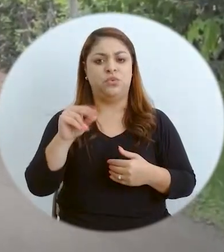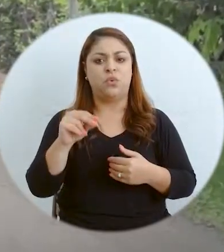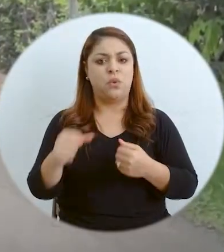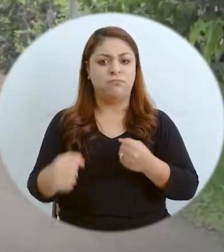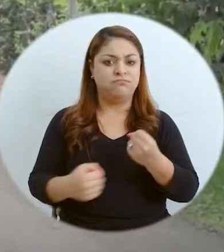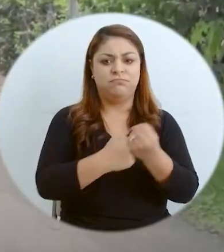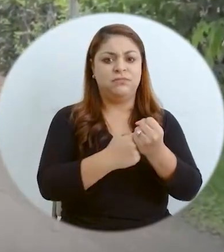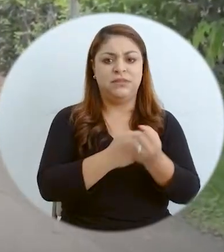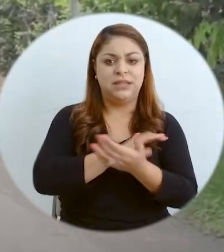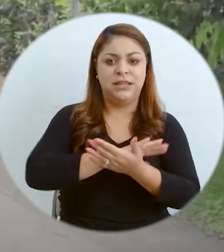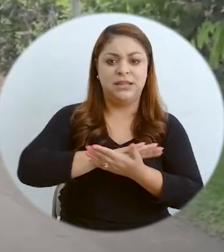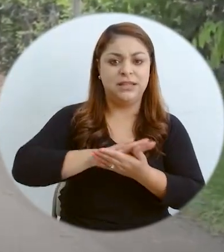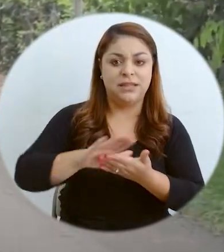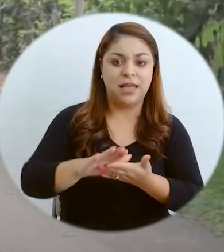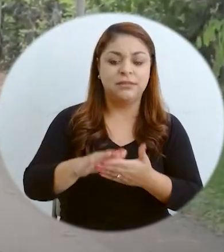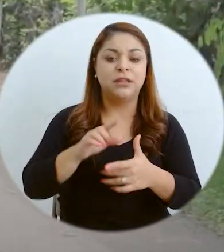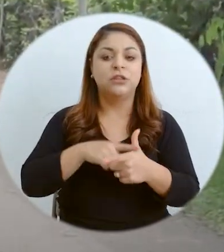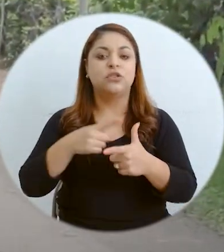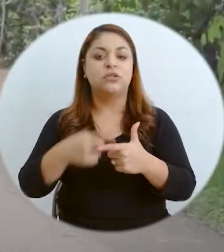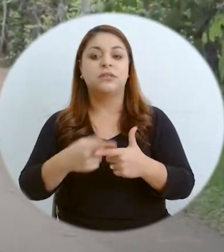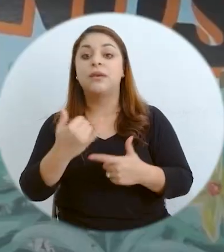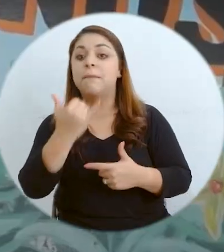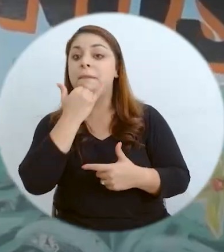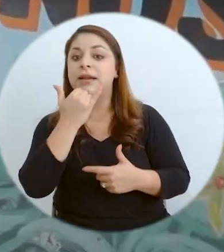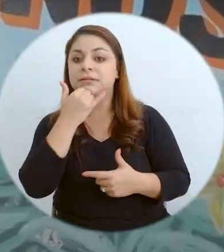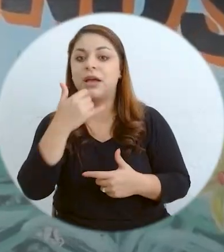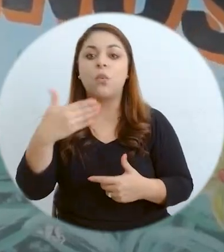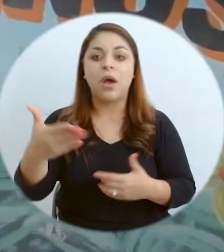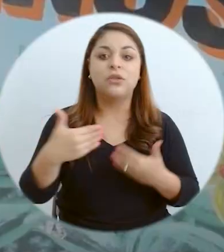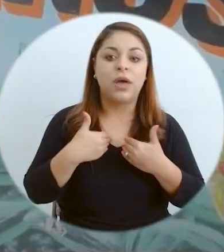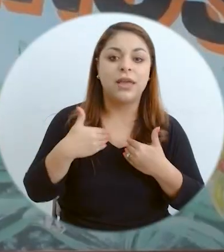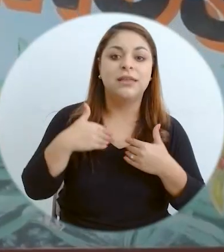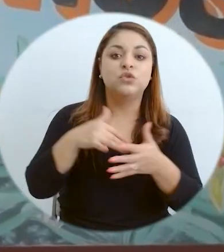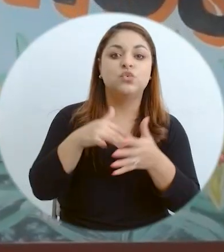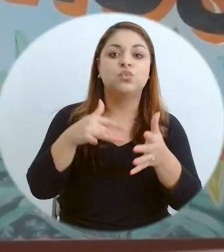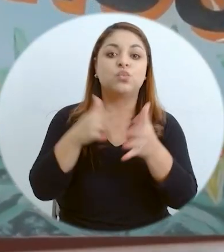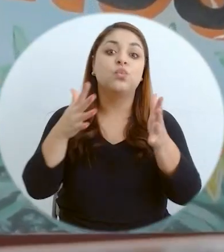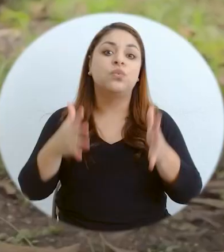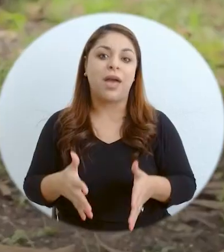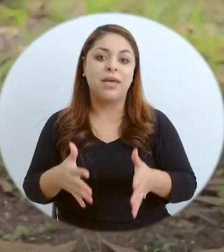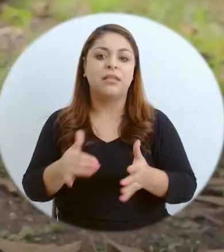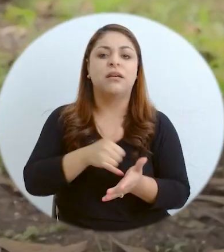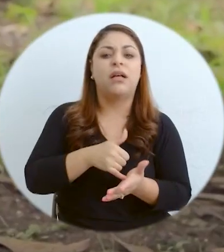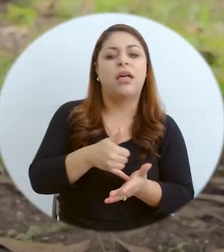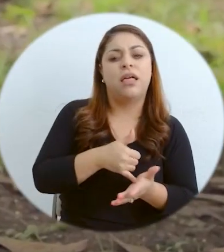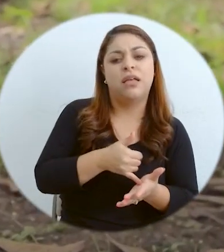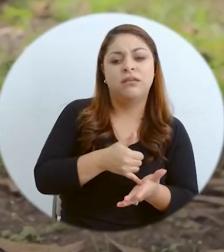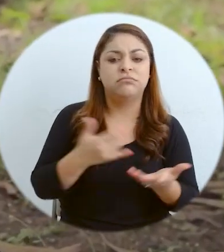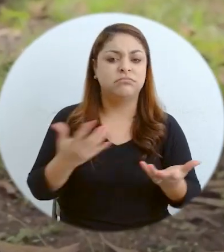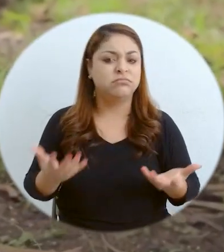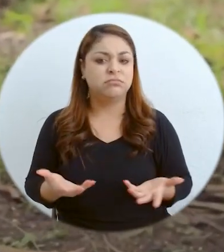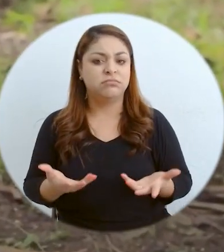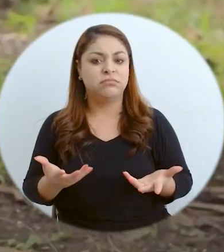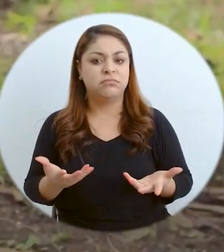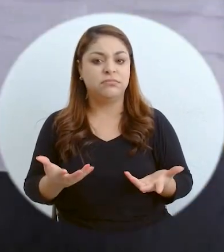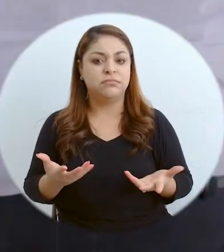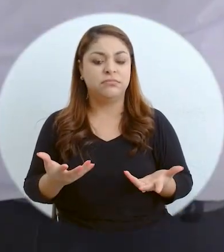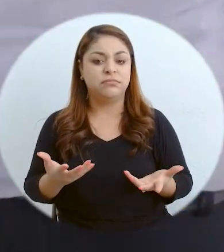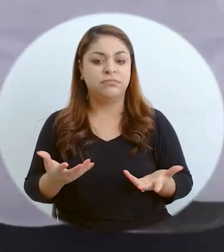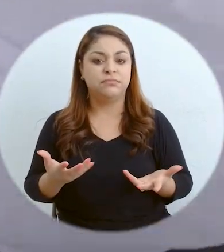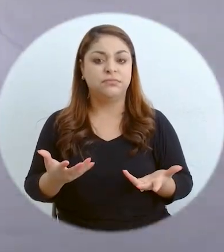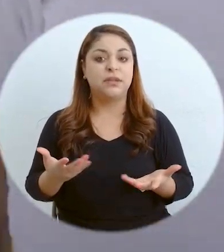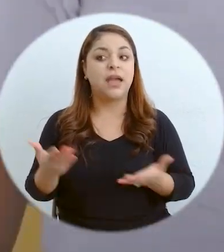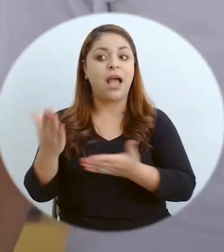no está a favor de la dignidad. Entonces, ¿qué pasa cuando hay un estudiante con vulnerabilidad?